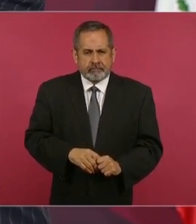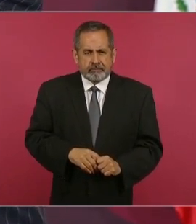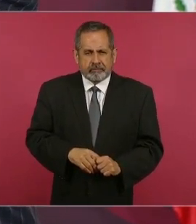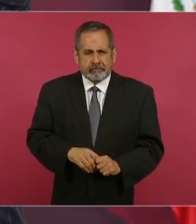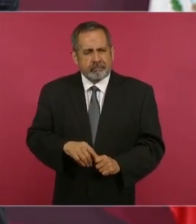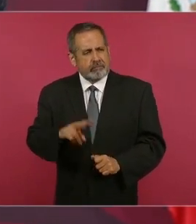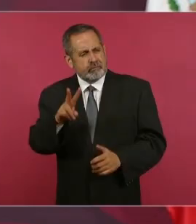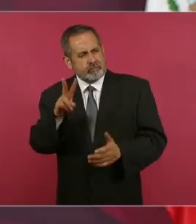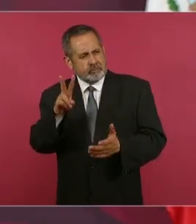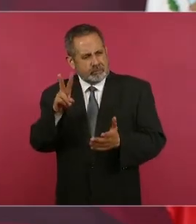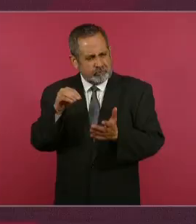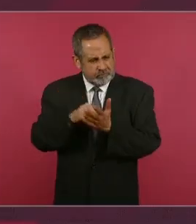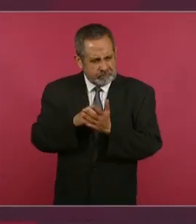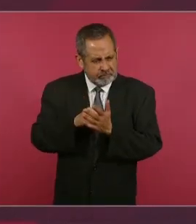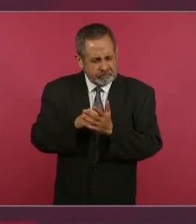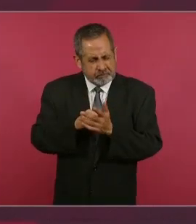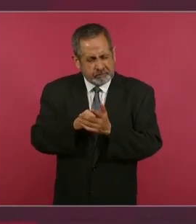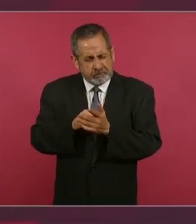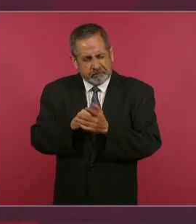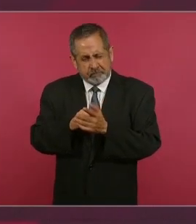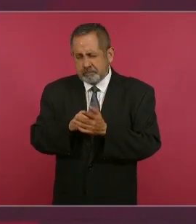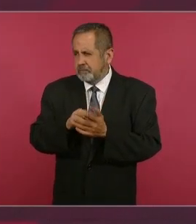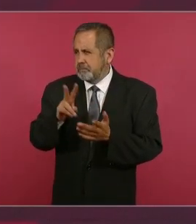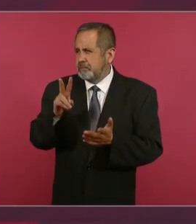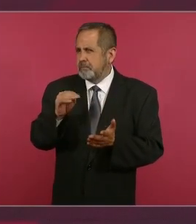de 2,000